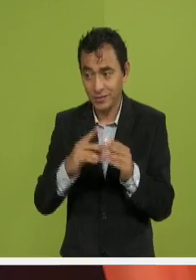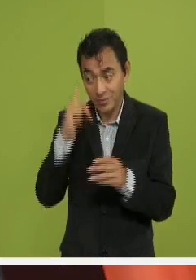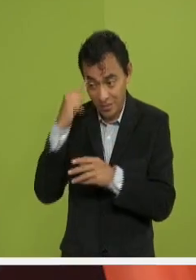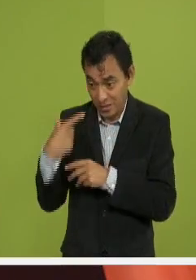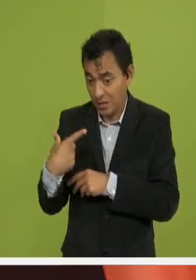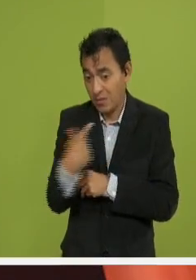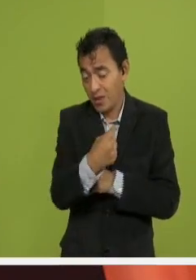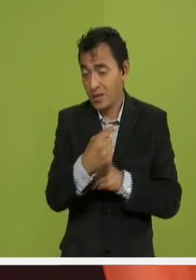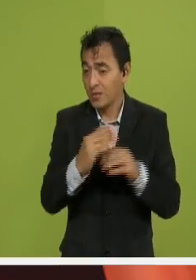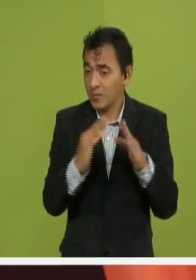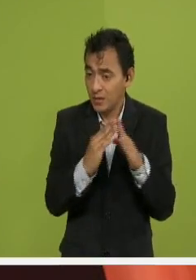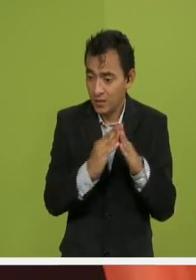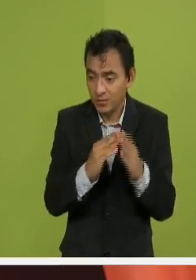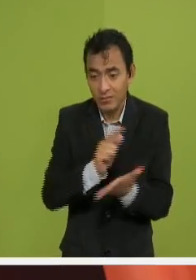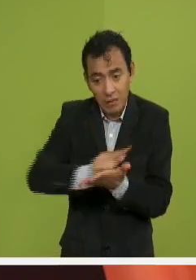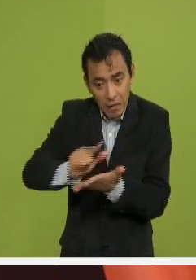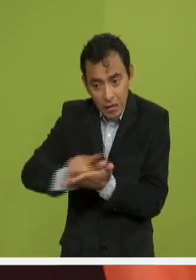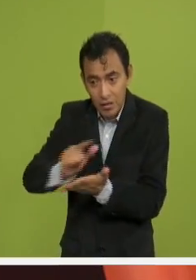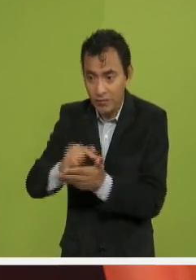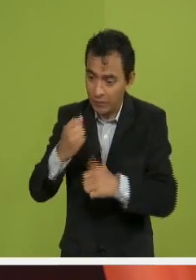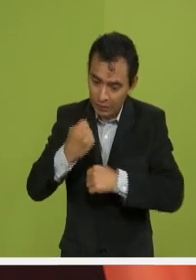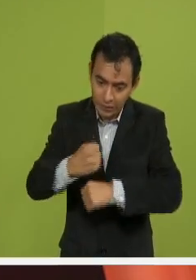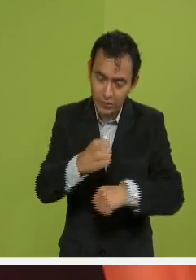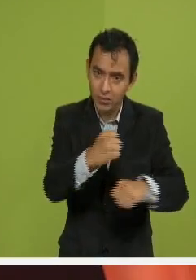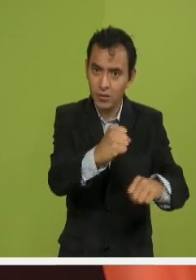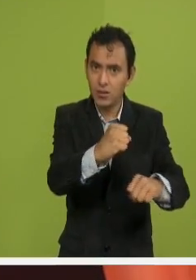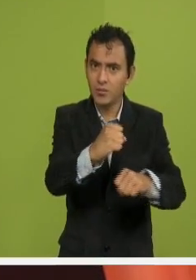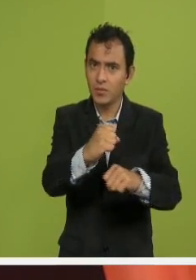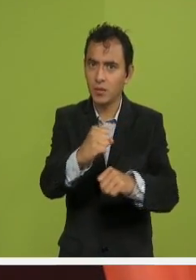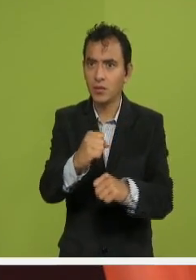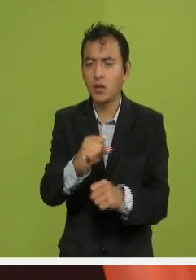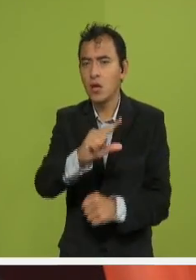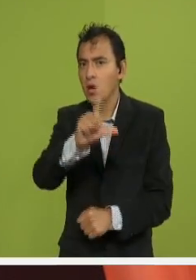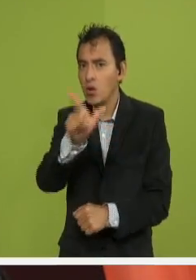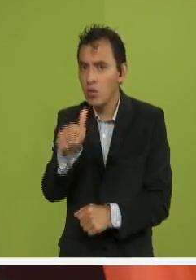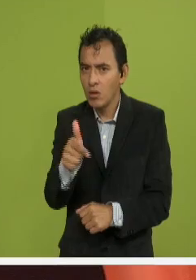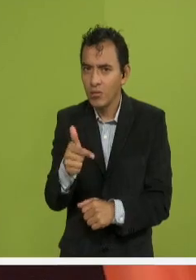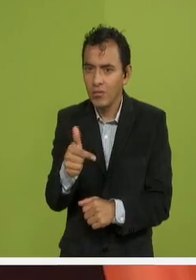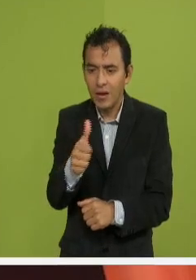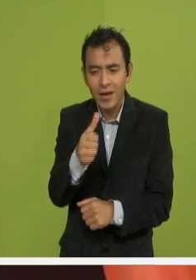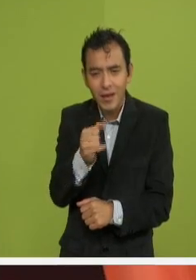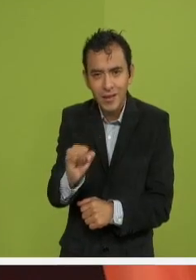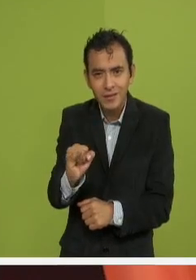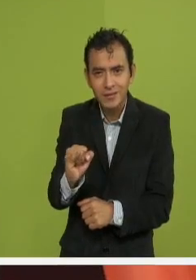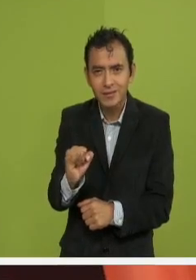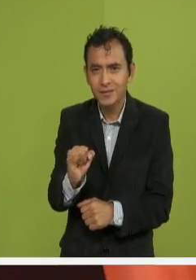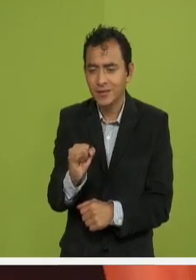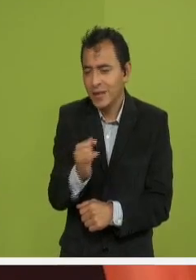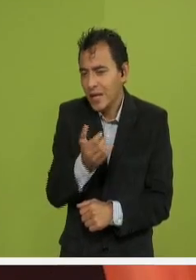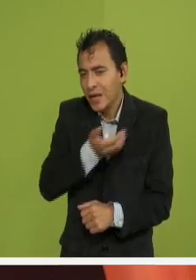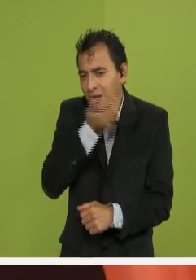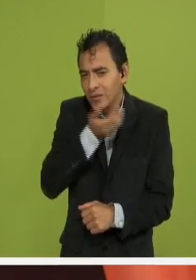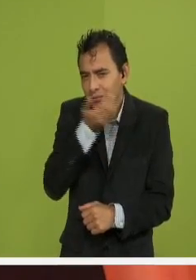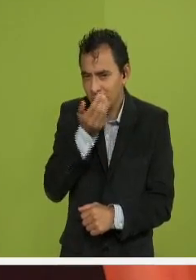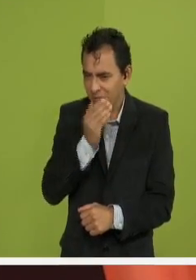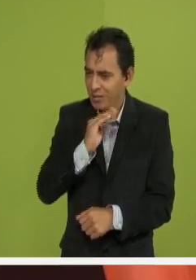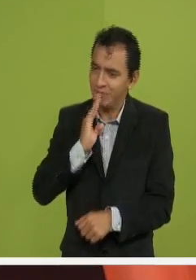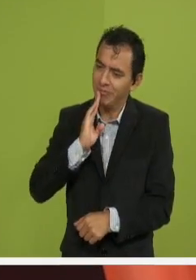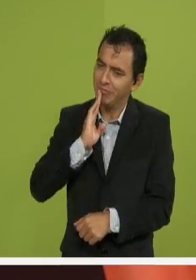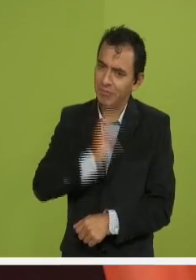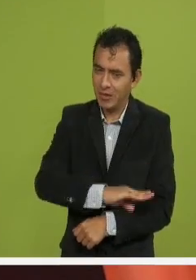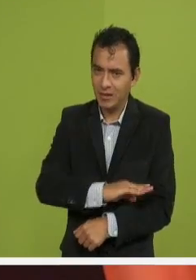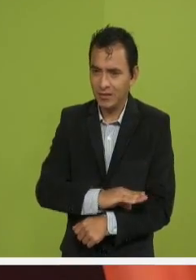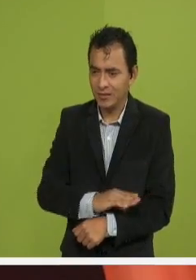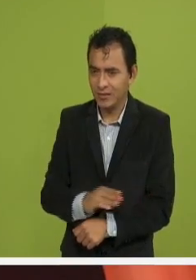vaya a mi casa y limpie. Y en función de eso va creciendo más este hábito, este mal hábito, al grado